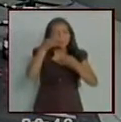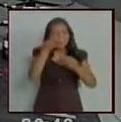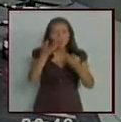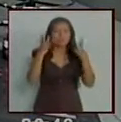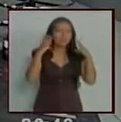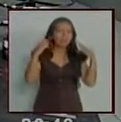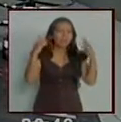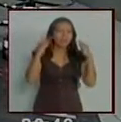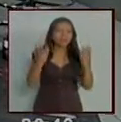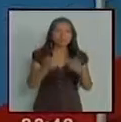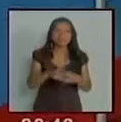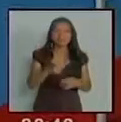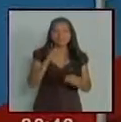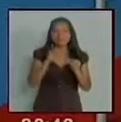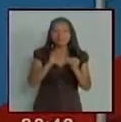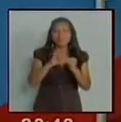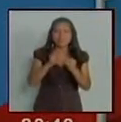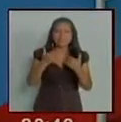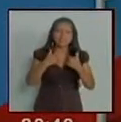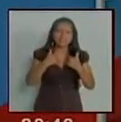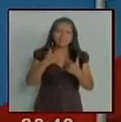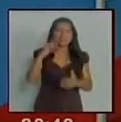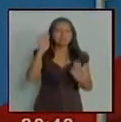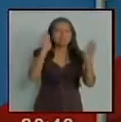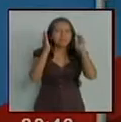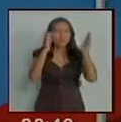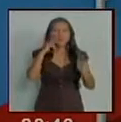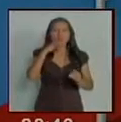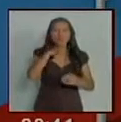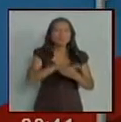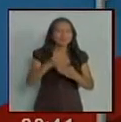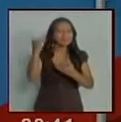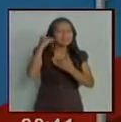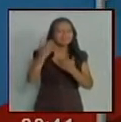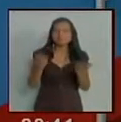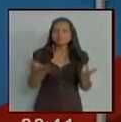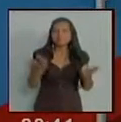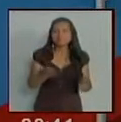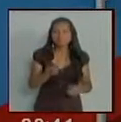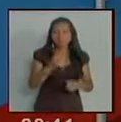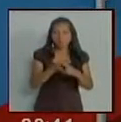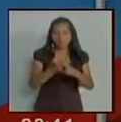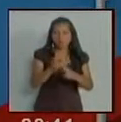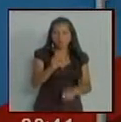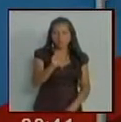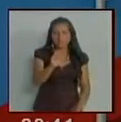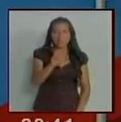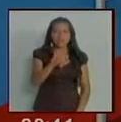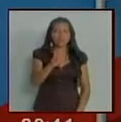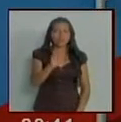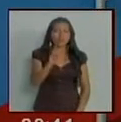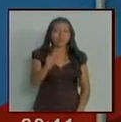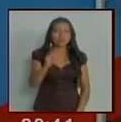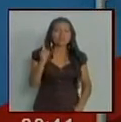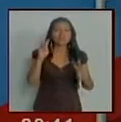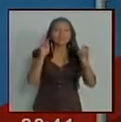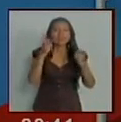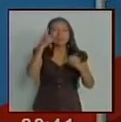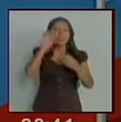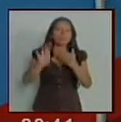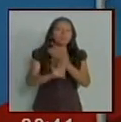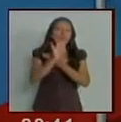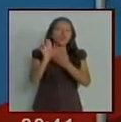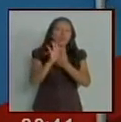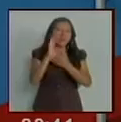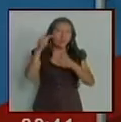oído? El cerumen que tenemos es el producto de unas glándulas sebáceas modificadas por la naturaleza para proteger el oído.